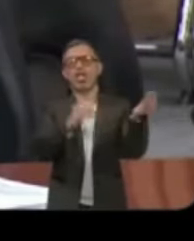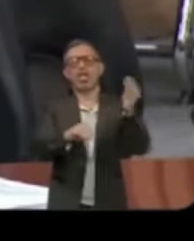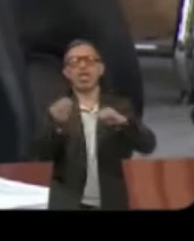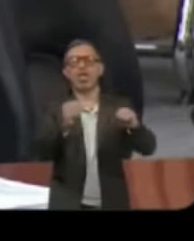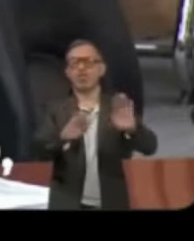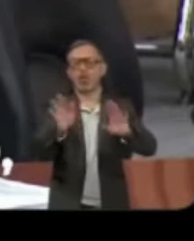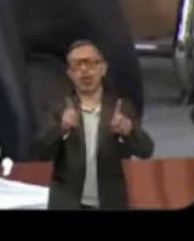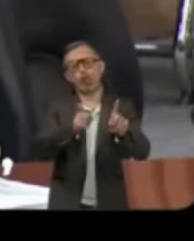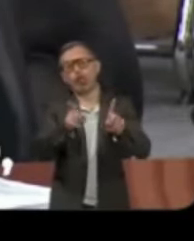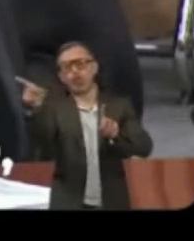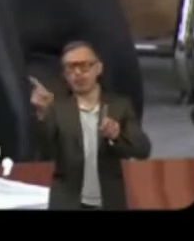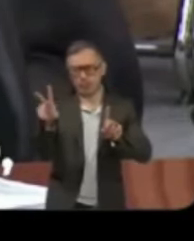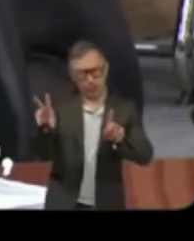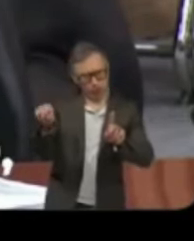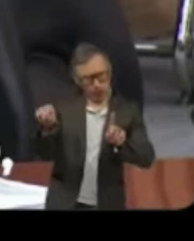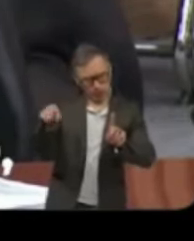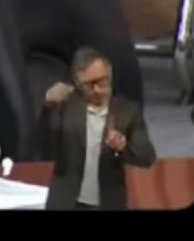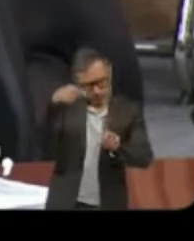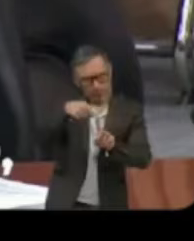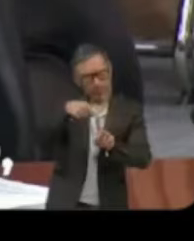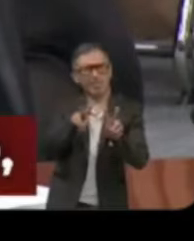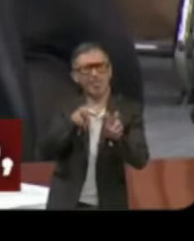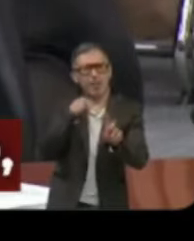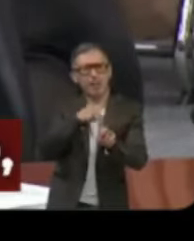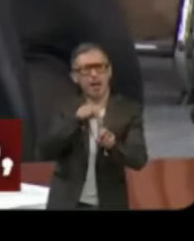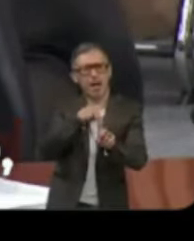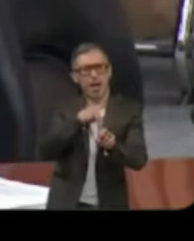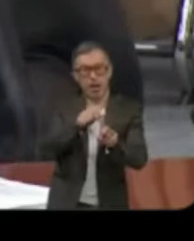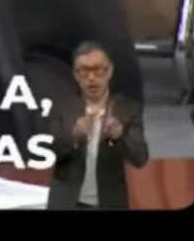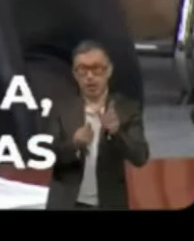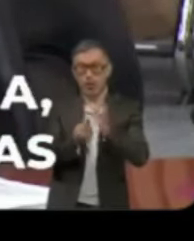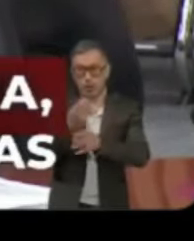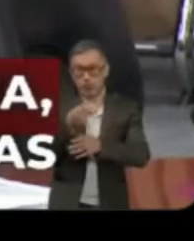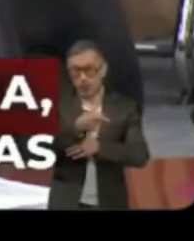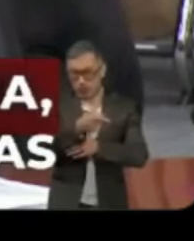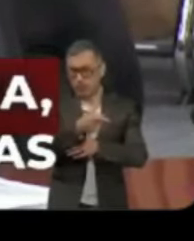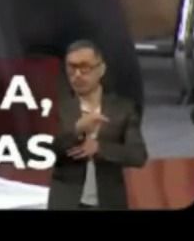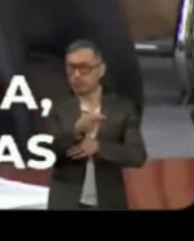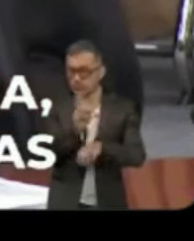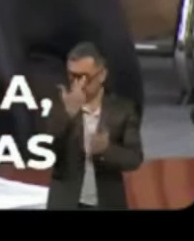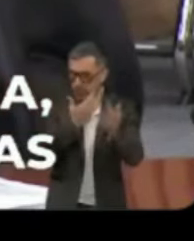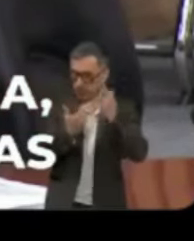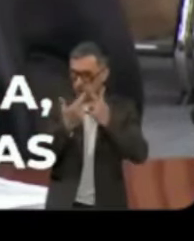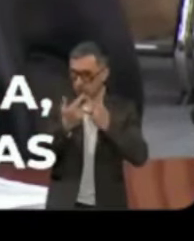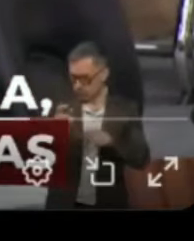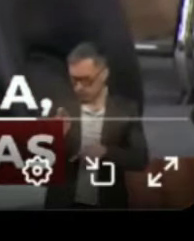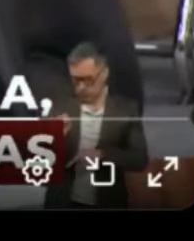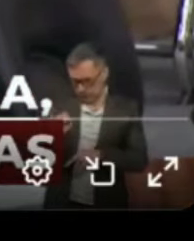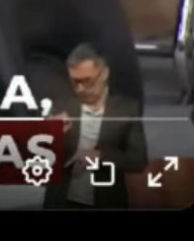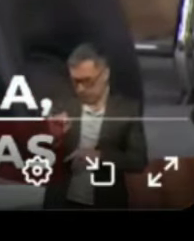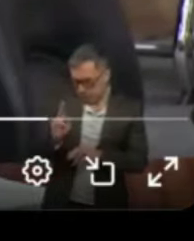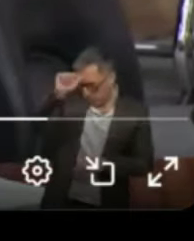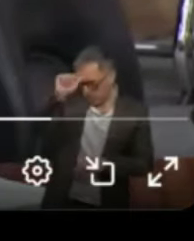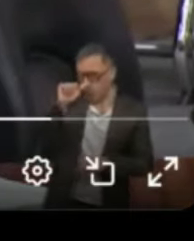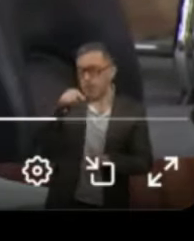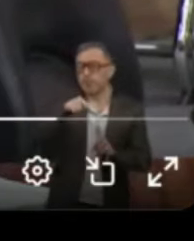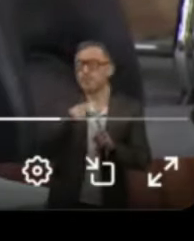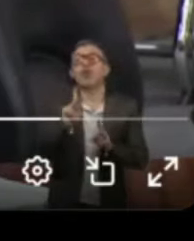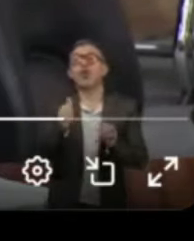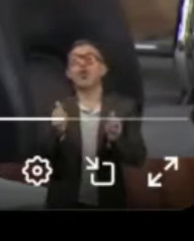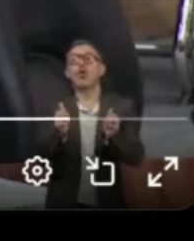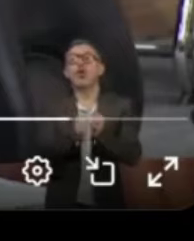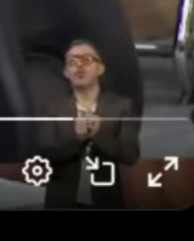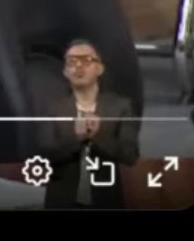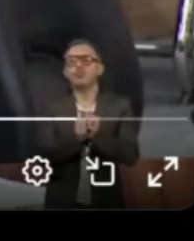petición es que se analice este tema novedoso ahí si hay coincidencia pero con herramientas ad